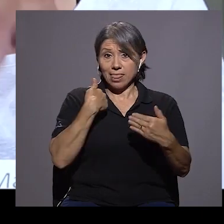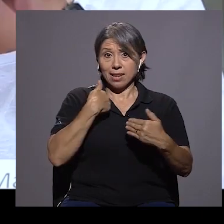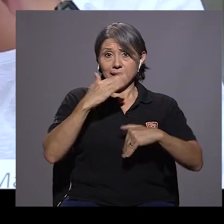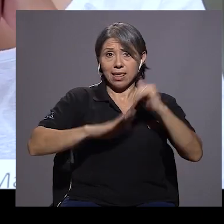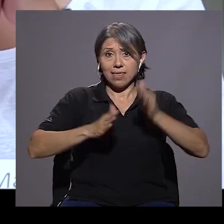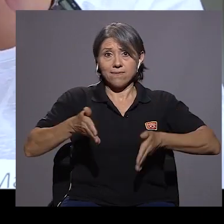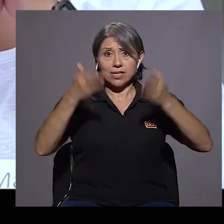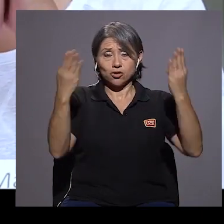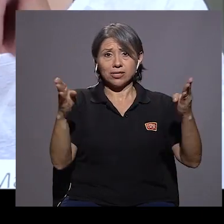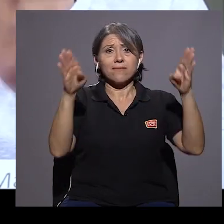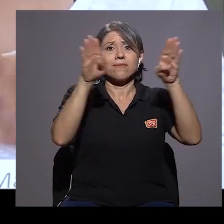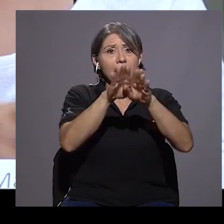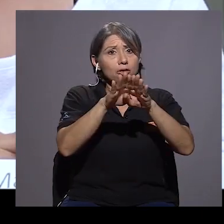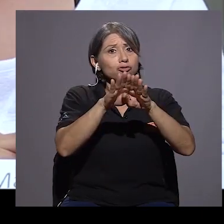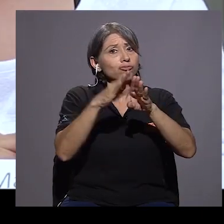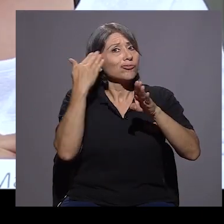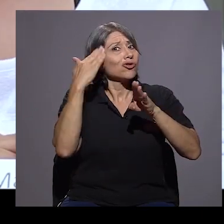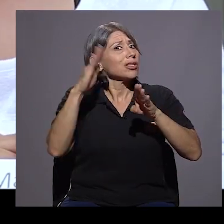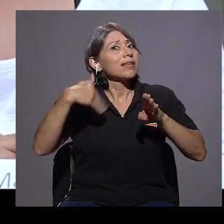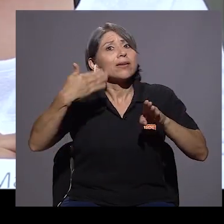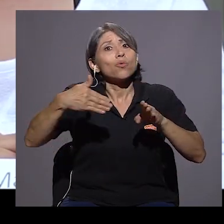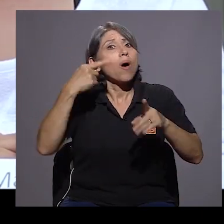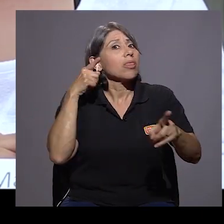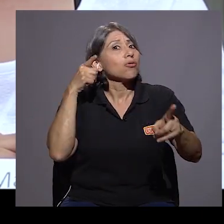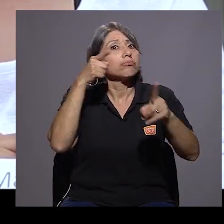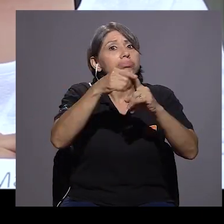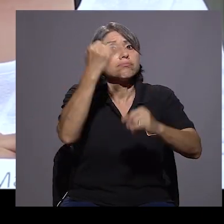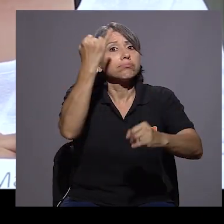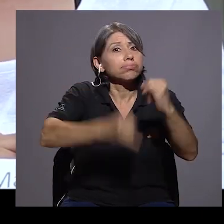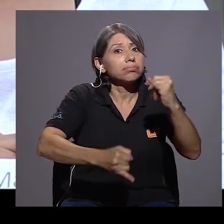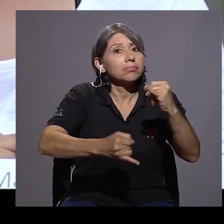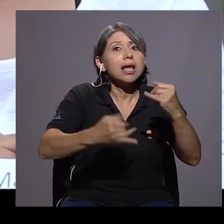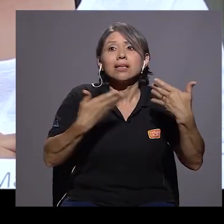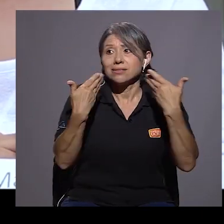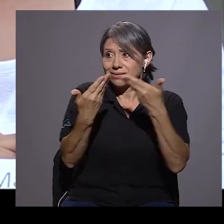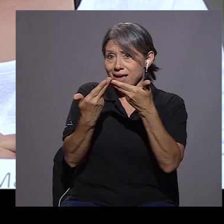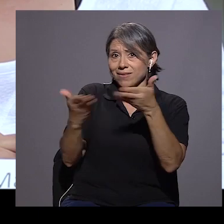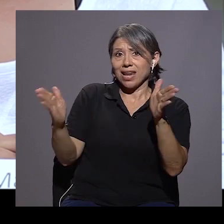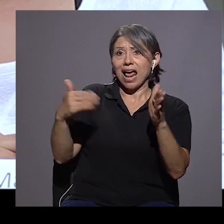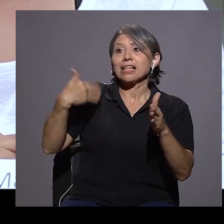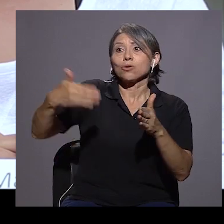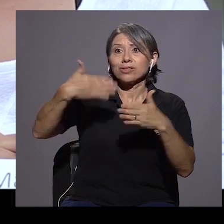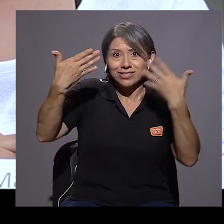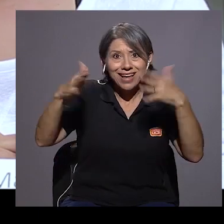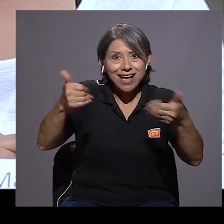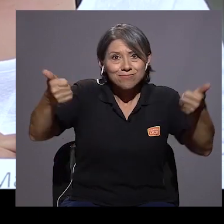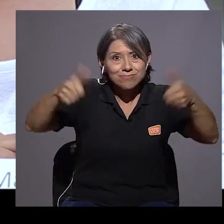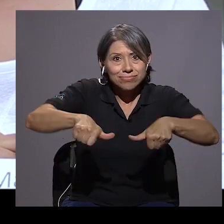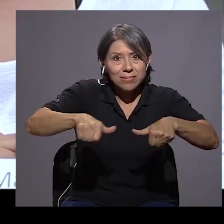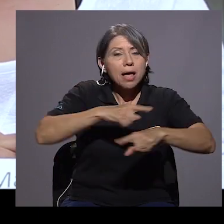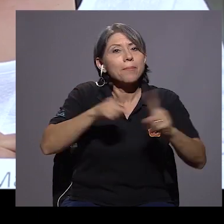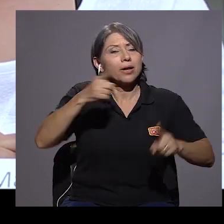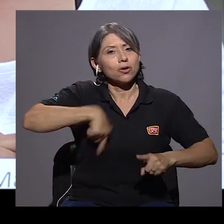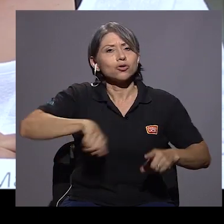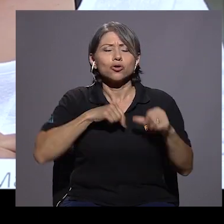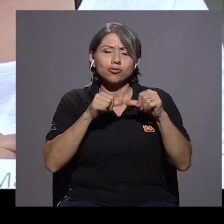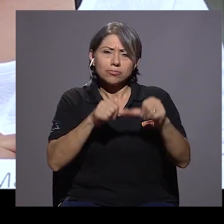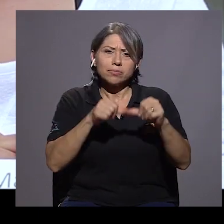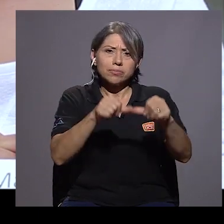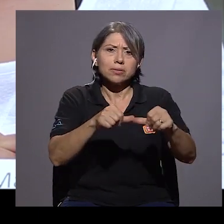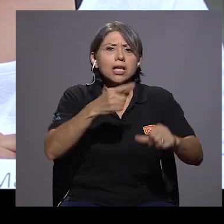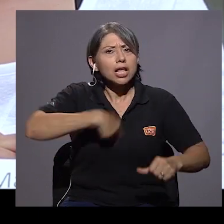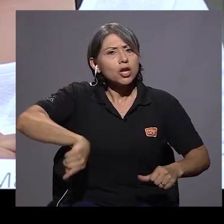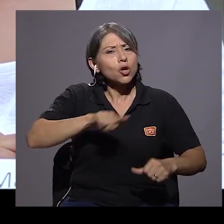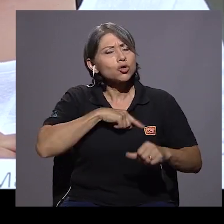son indefinidas y se entregarán los edificios cuando se pacten cosas determinadas, pero las acciones siguen